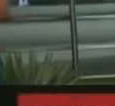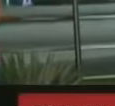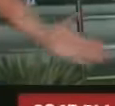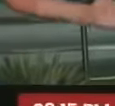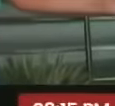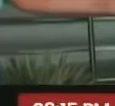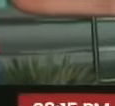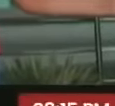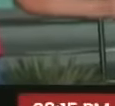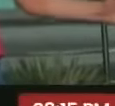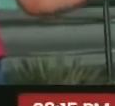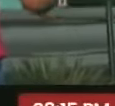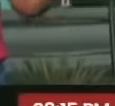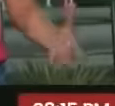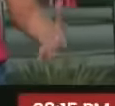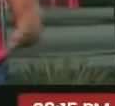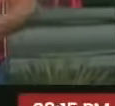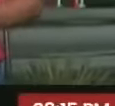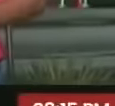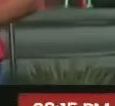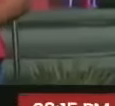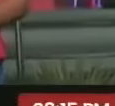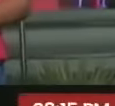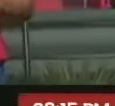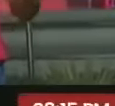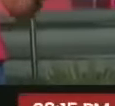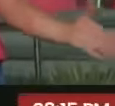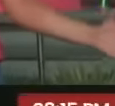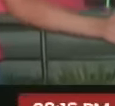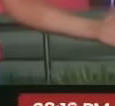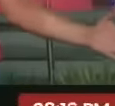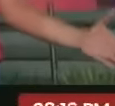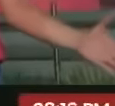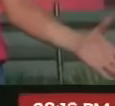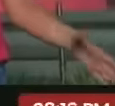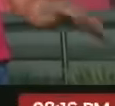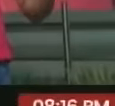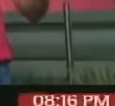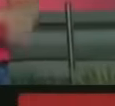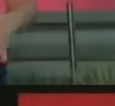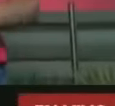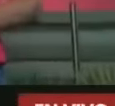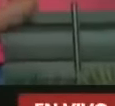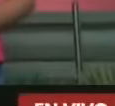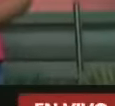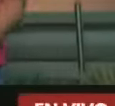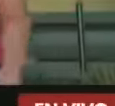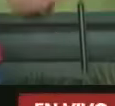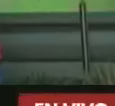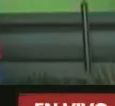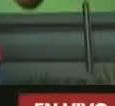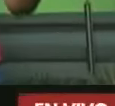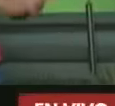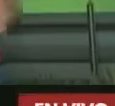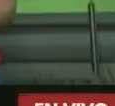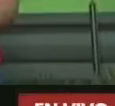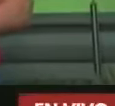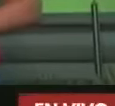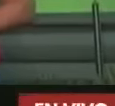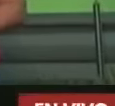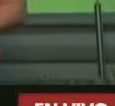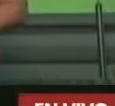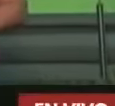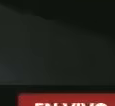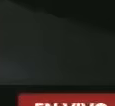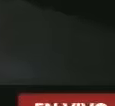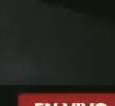en la redoma Juana la Avanzadora, un icónico monumento a la heroína en pleno centro de Maturín. Desde aquí nos despedimos. Hasta